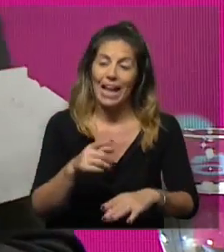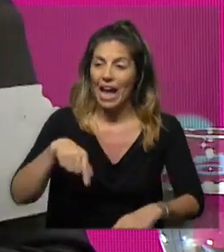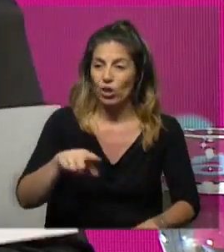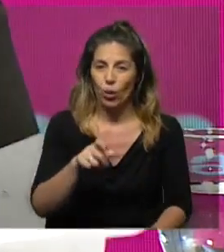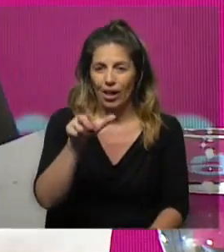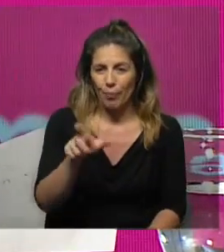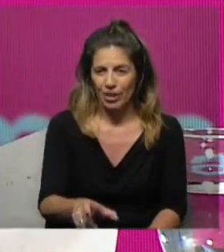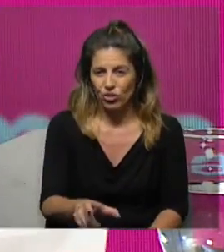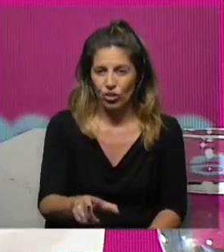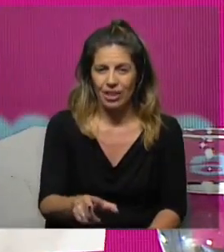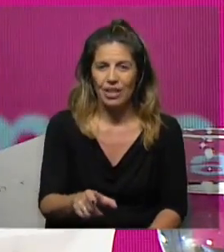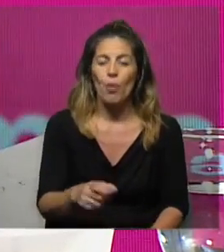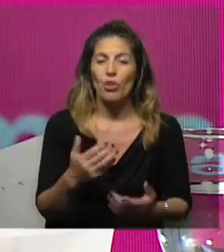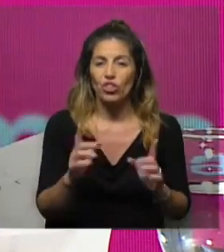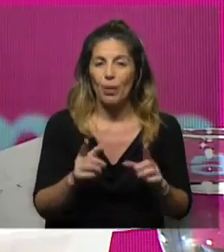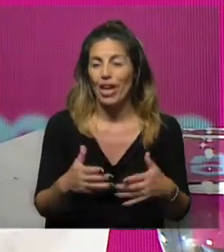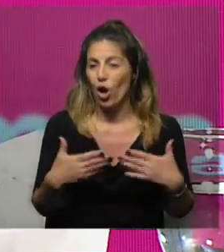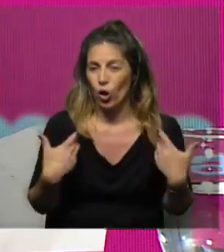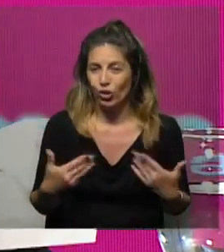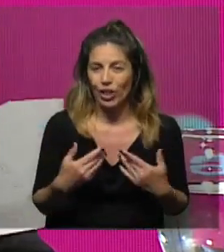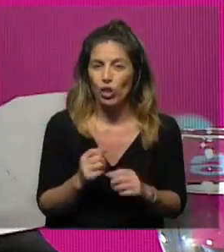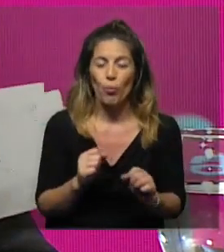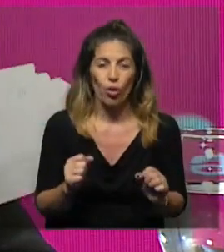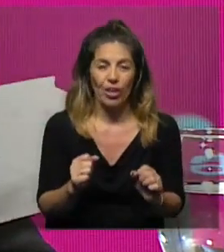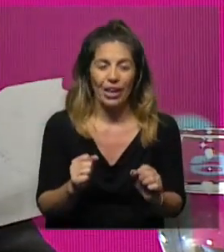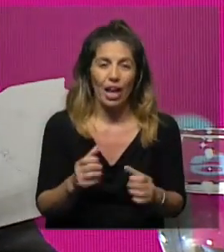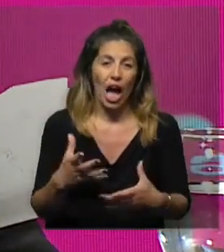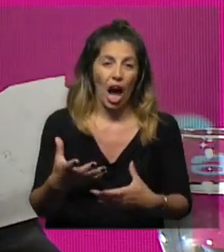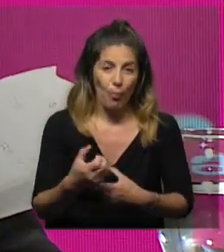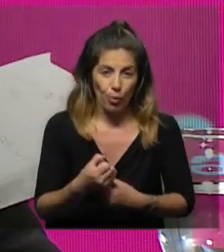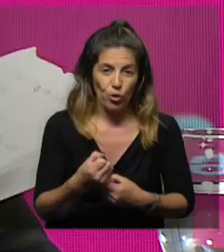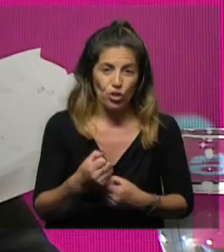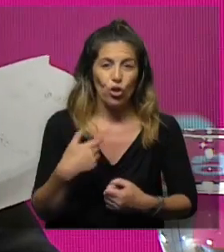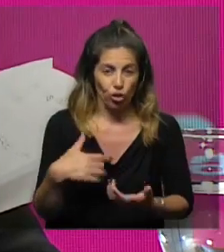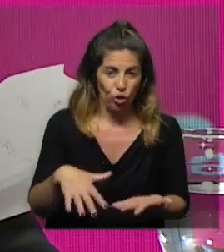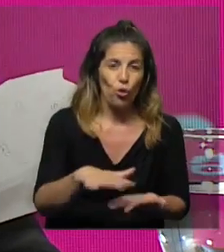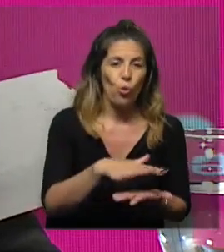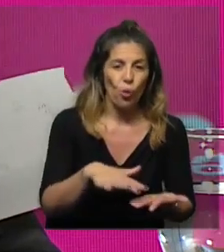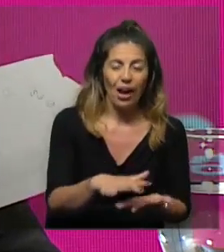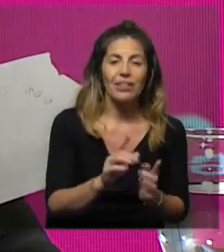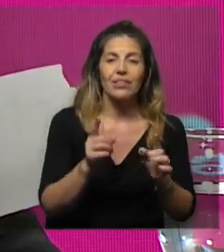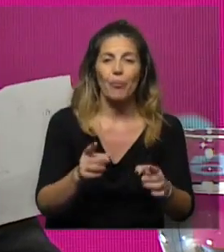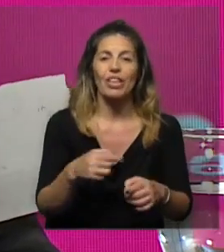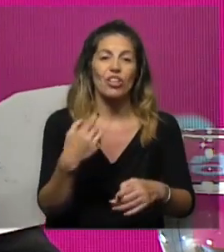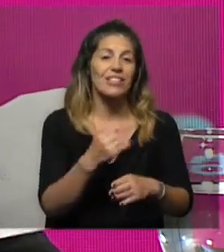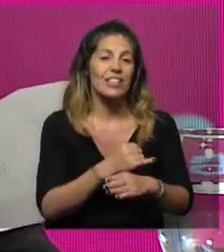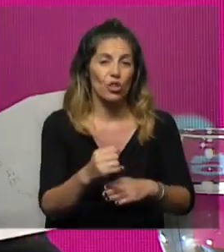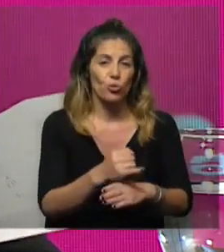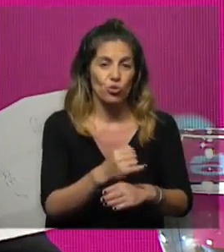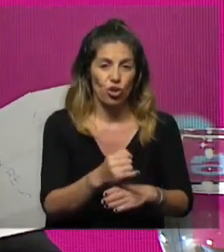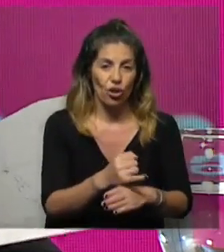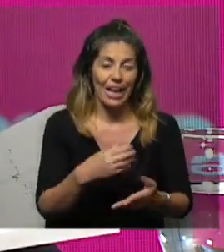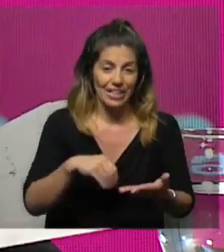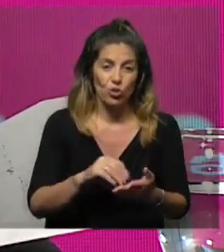a todas O sea que en esto estamos también muy contentos de poder contar con con otros con otros lugares y con otras instituciones que también se